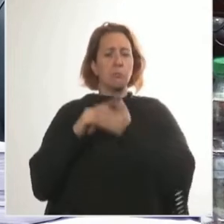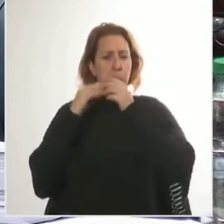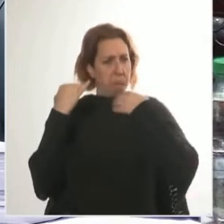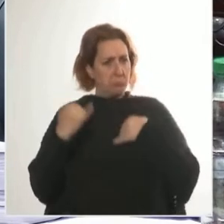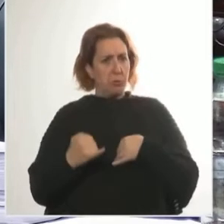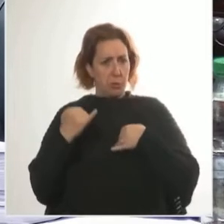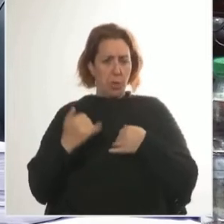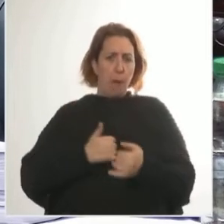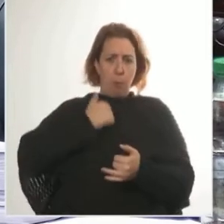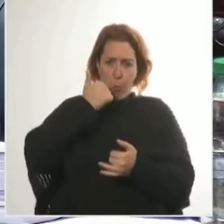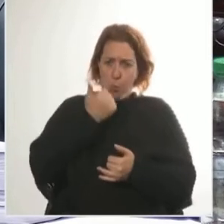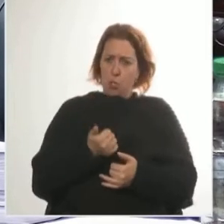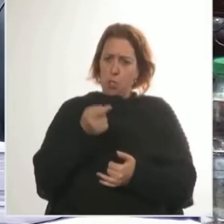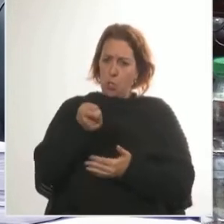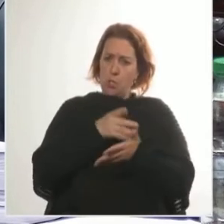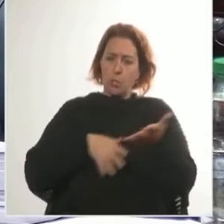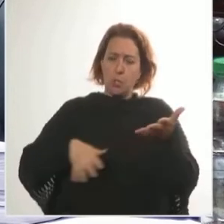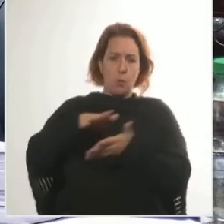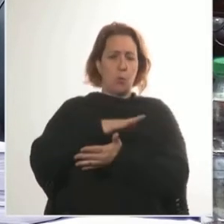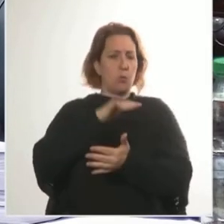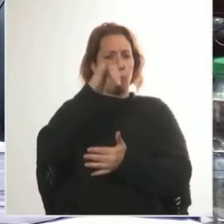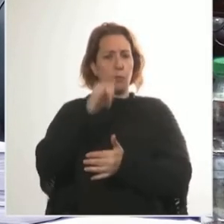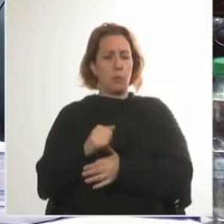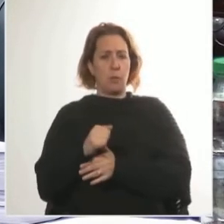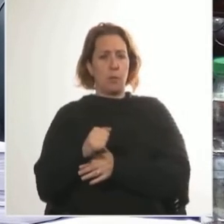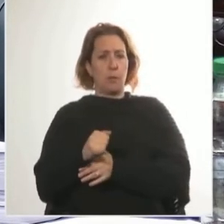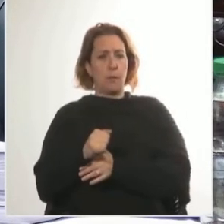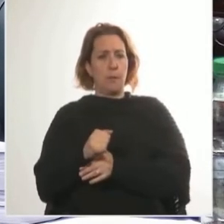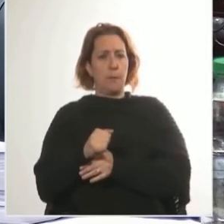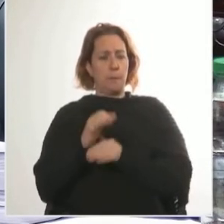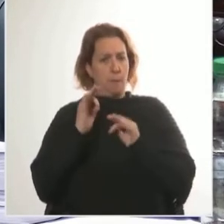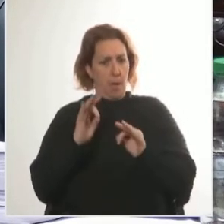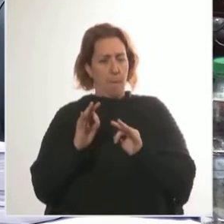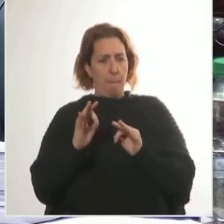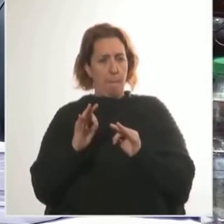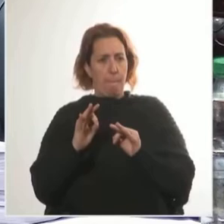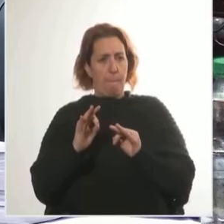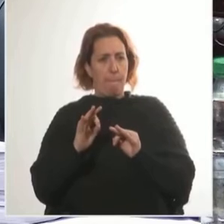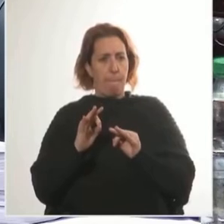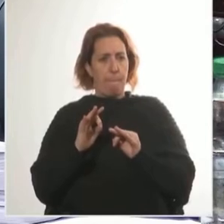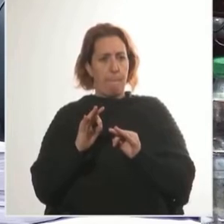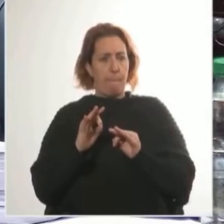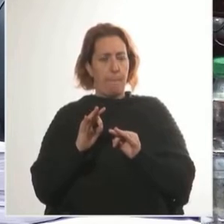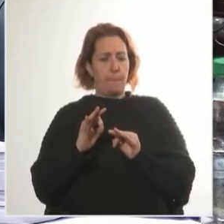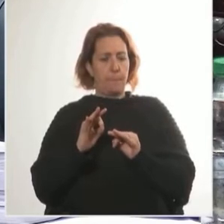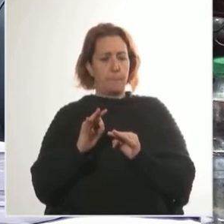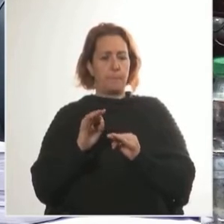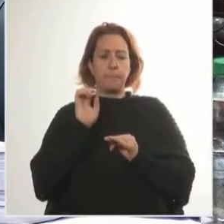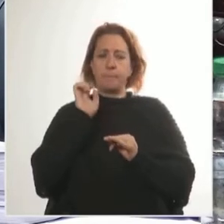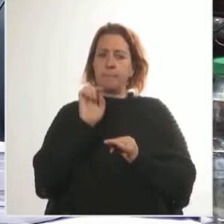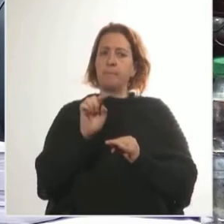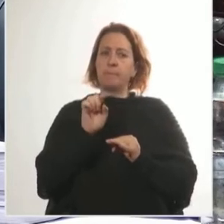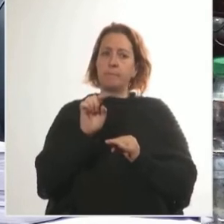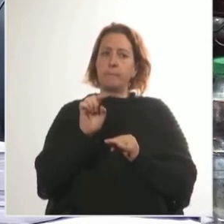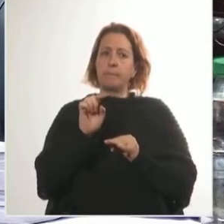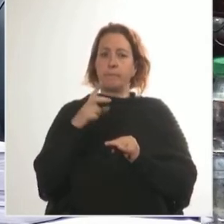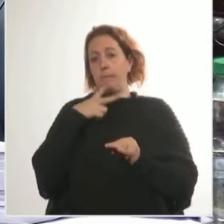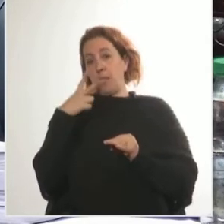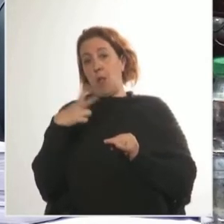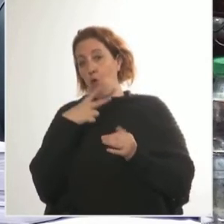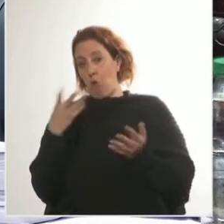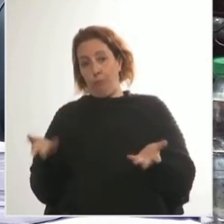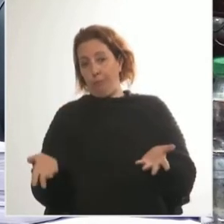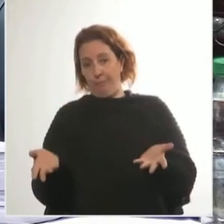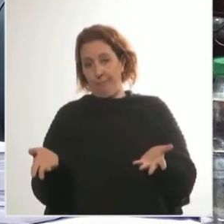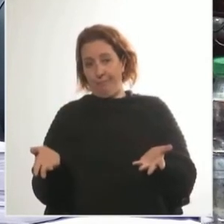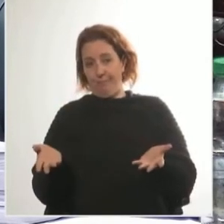el aprovechamiento que se puede hacer de esos procesos. Y ahí hay malla oro, ¿verdad? Ahí hay malla